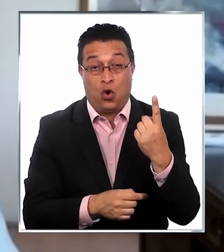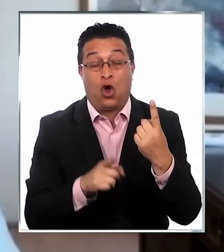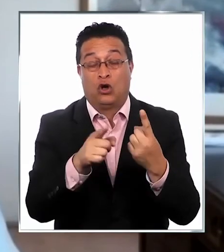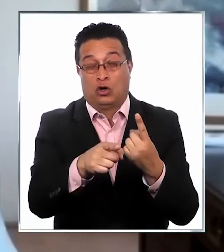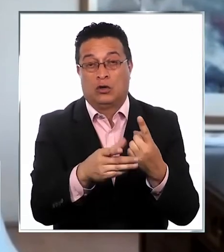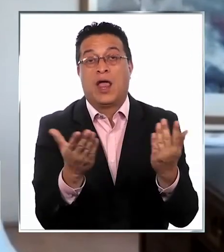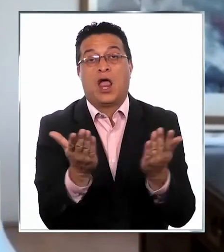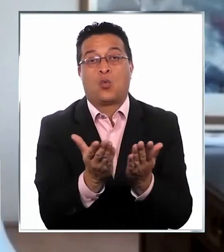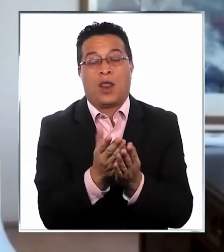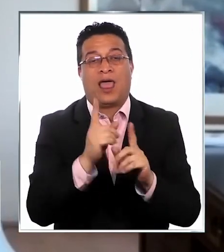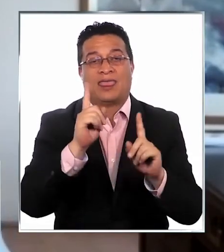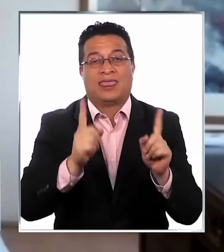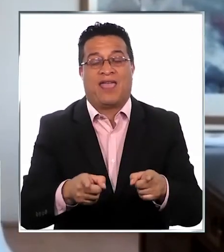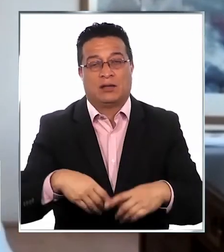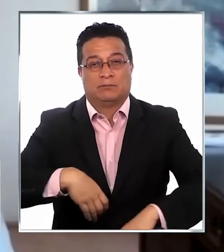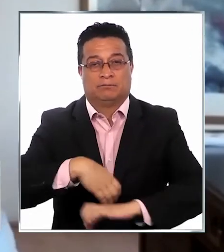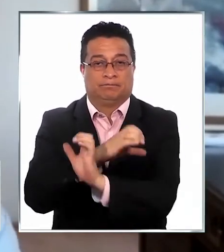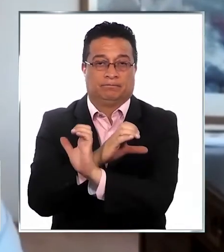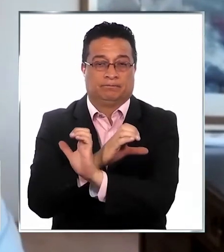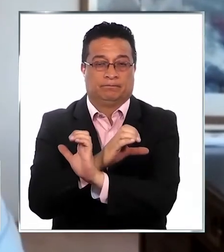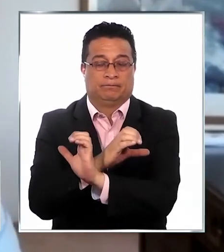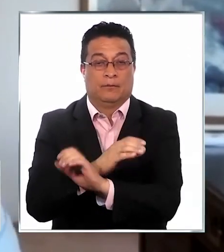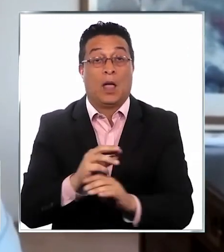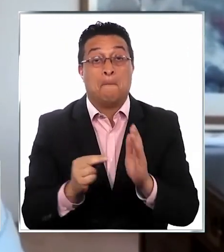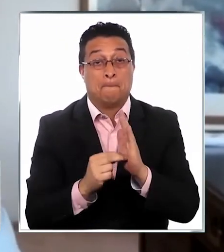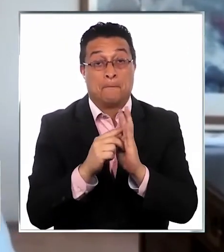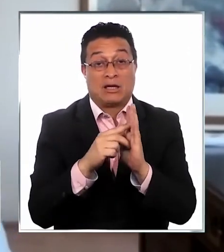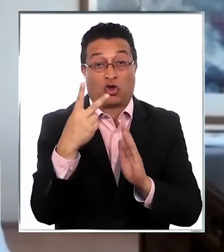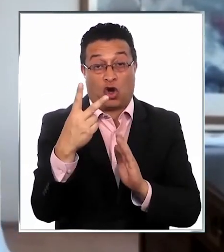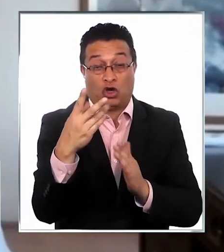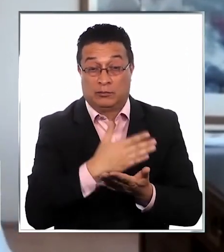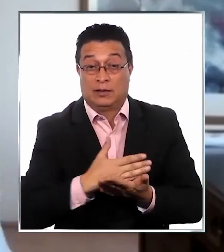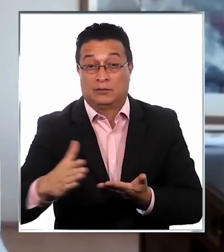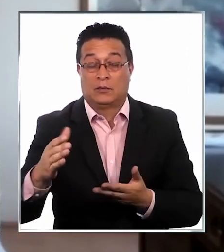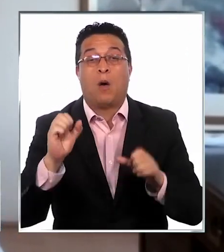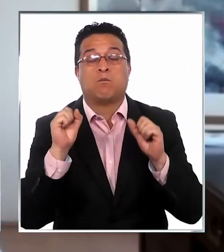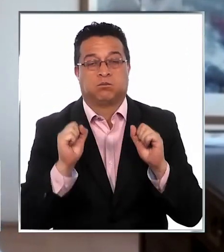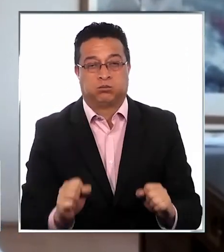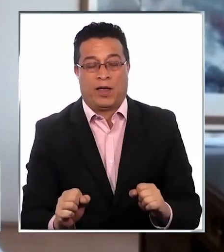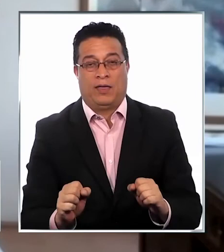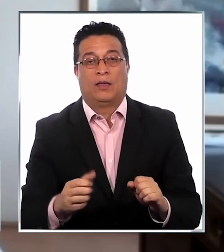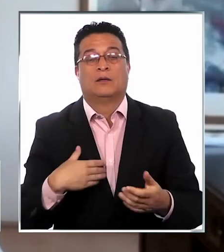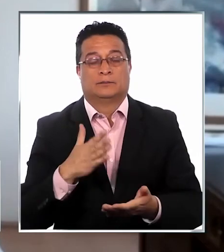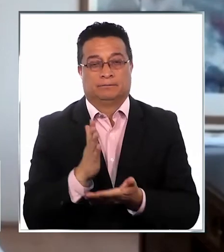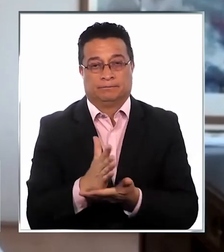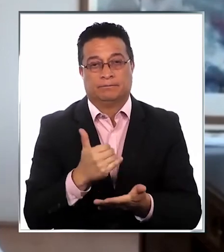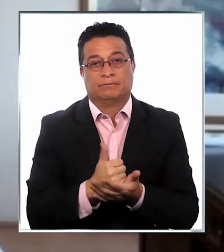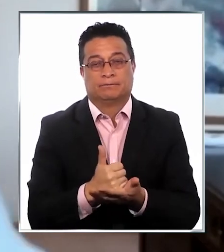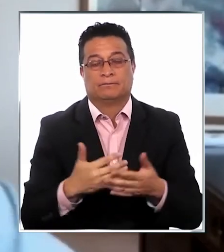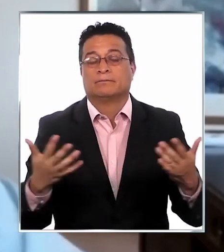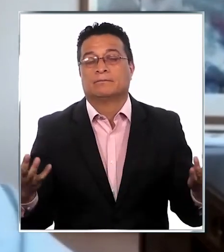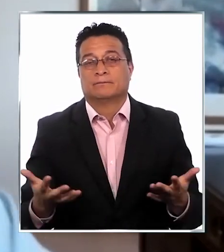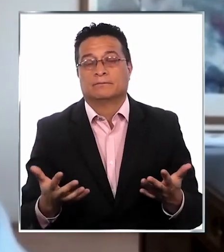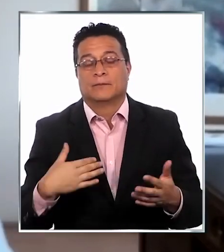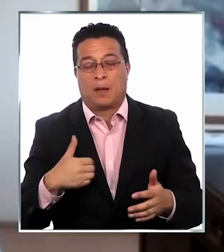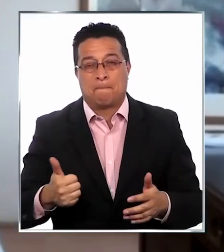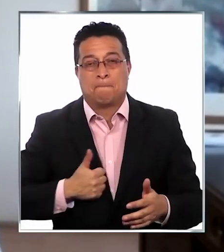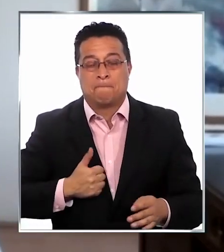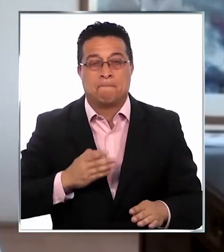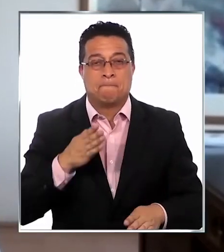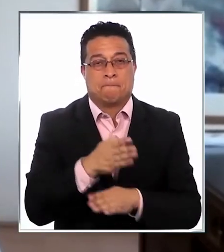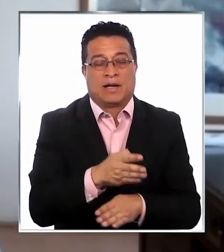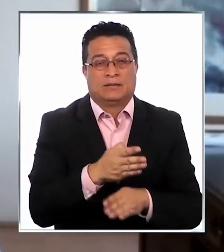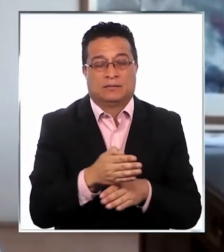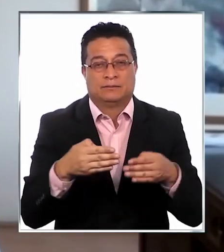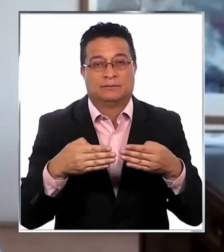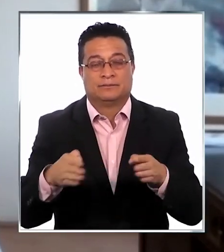operar a distancia. Desde la fase 2 en adelante se pueden tomar medidas de presencialidad,